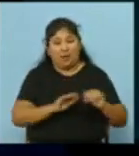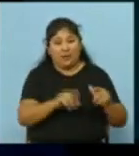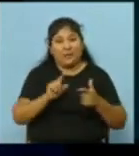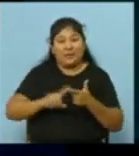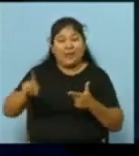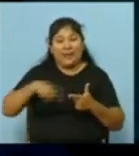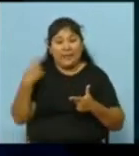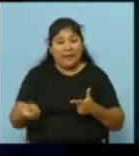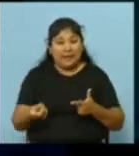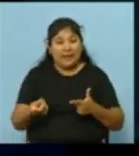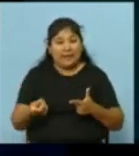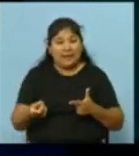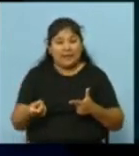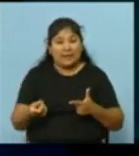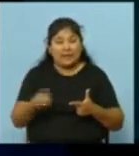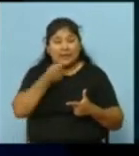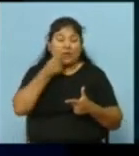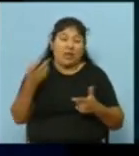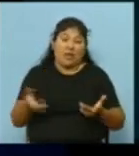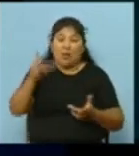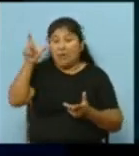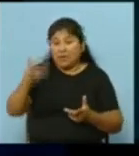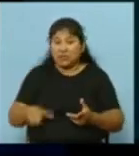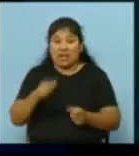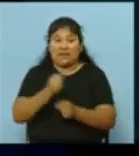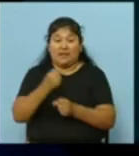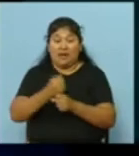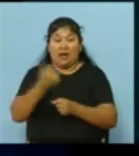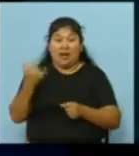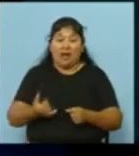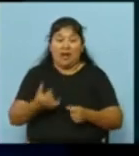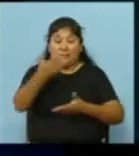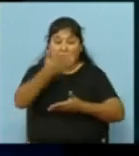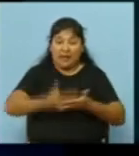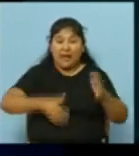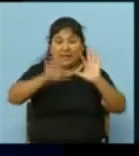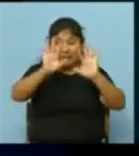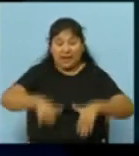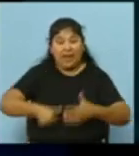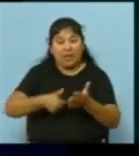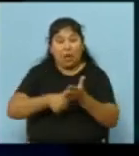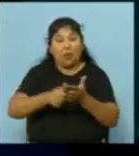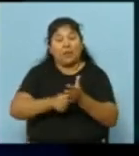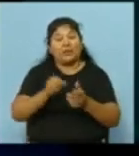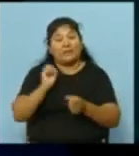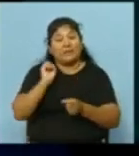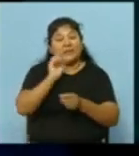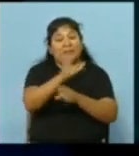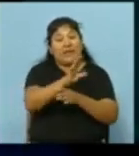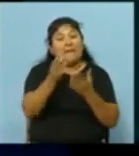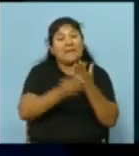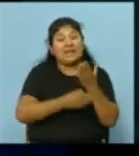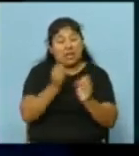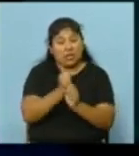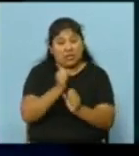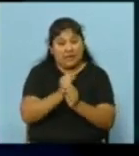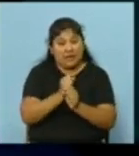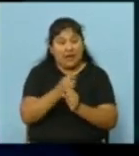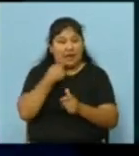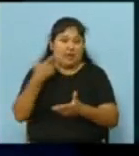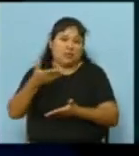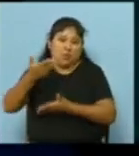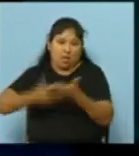trabajador que denuncia ante el ministerio de trabajo con una simple carta documento que está en una situación de no